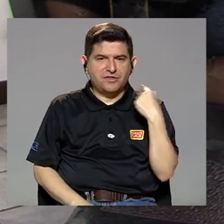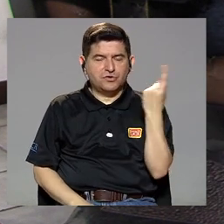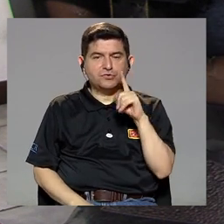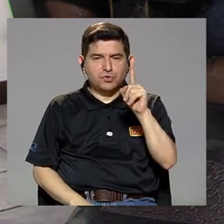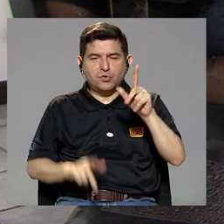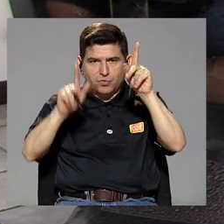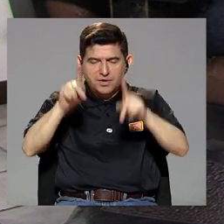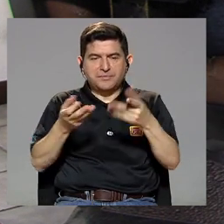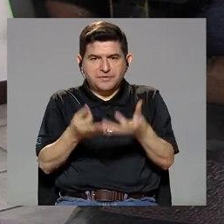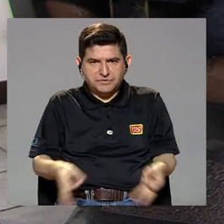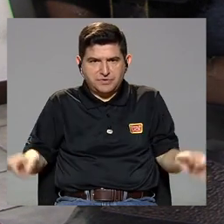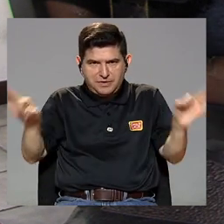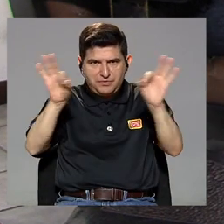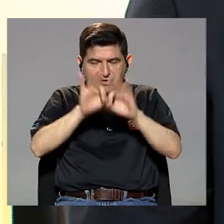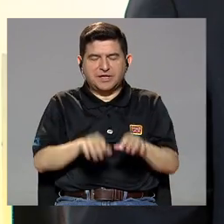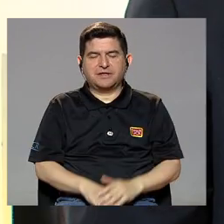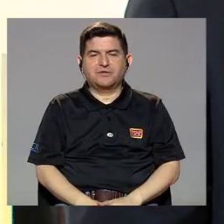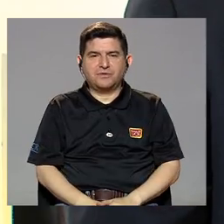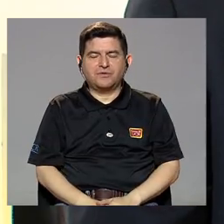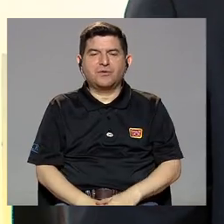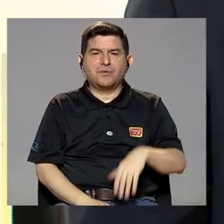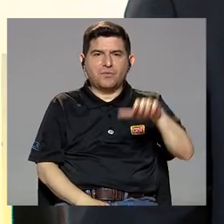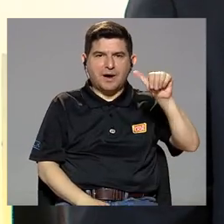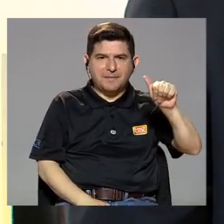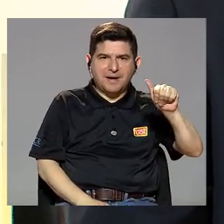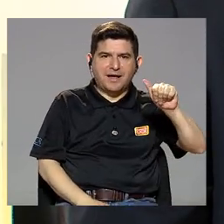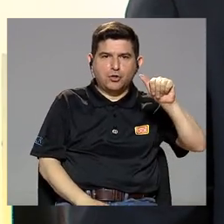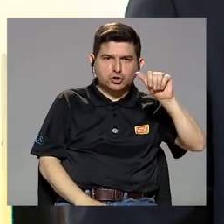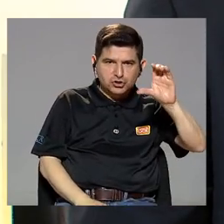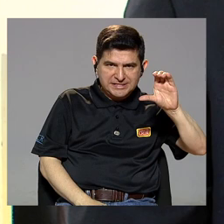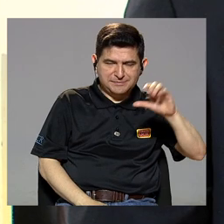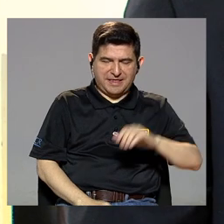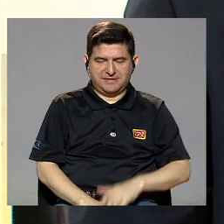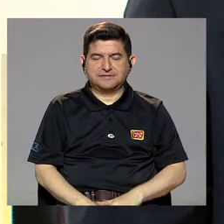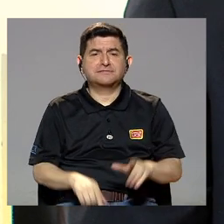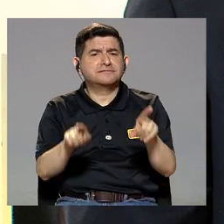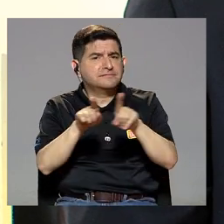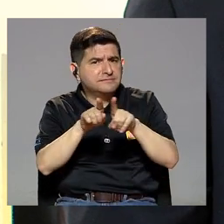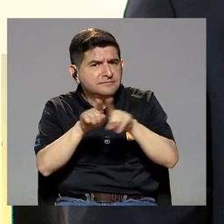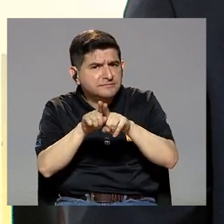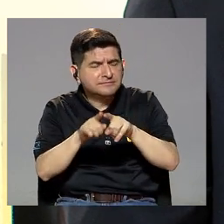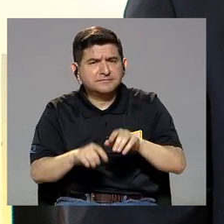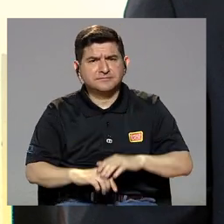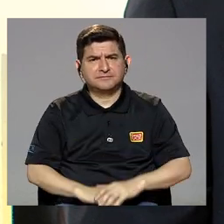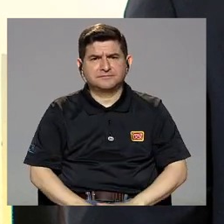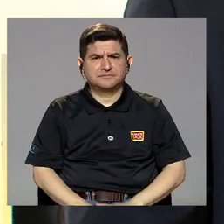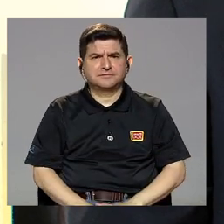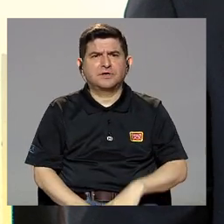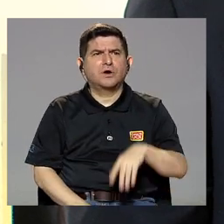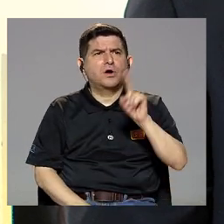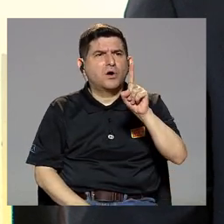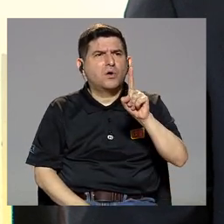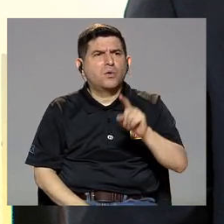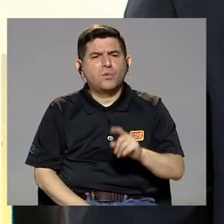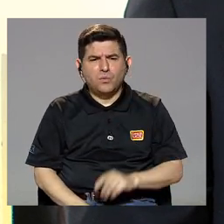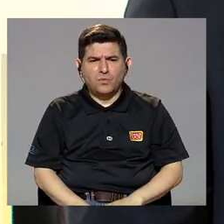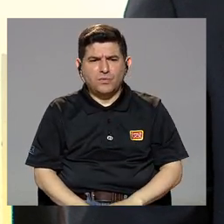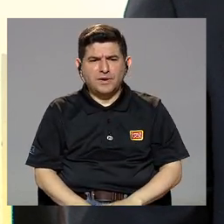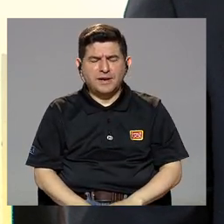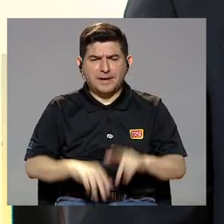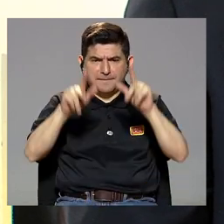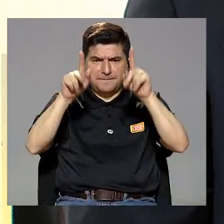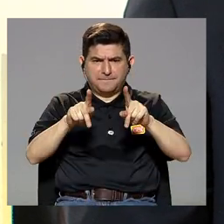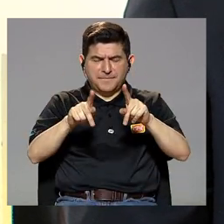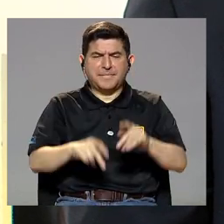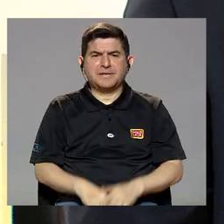fue precursor como amando césped sino también un una de las voces más